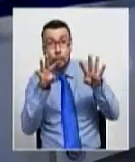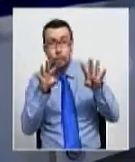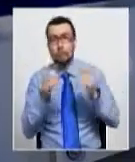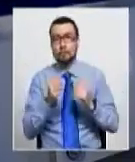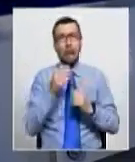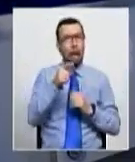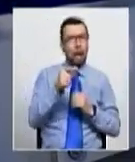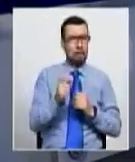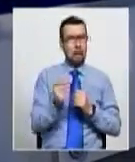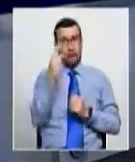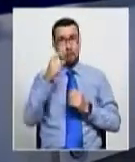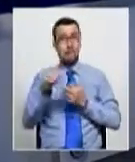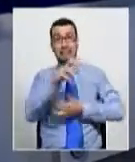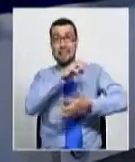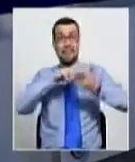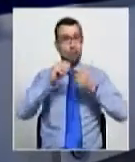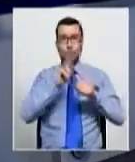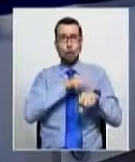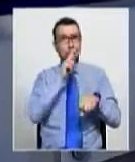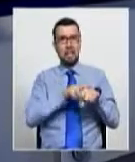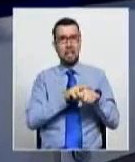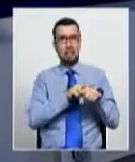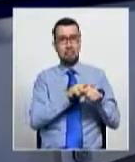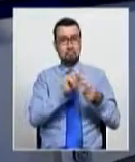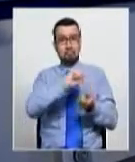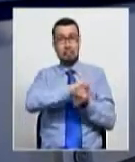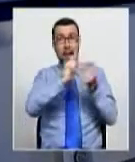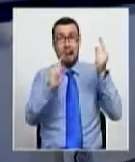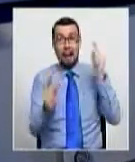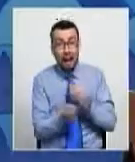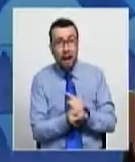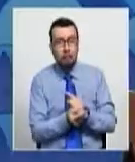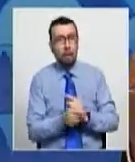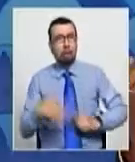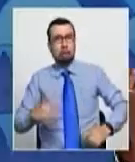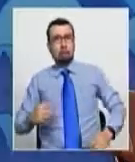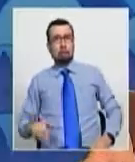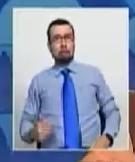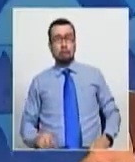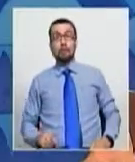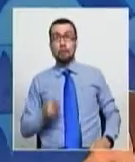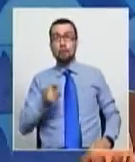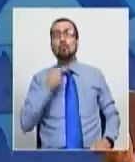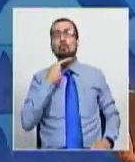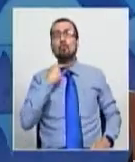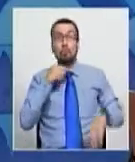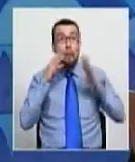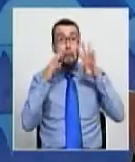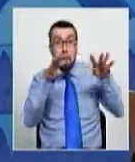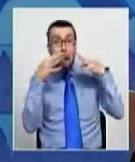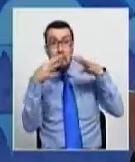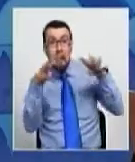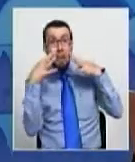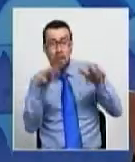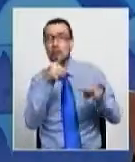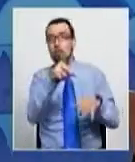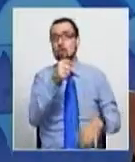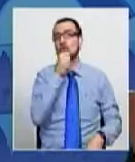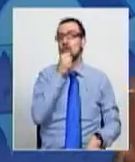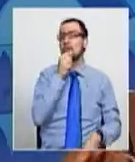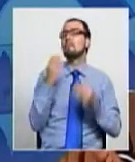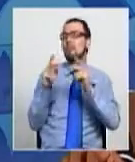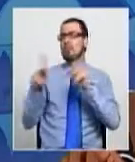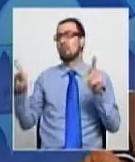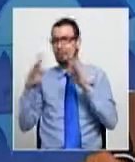rompimiento de la normalidad de la paz y pasa a haber agresiones violencia pasa a